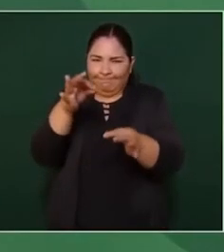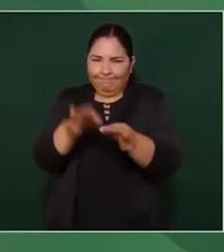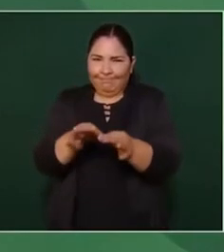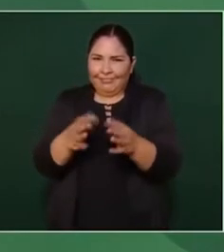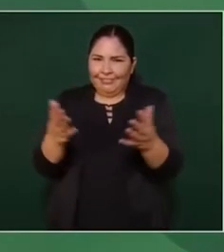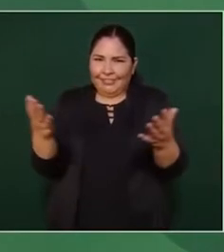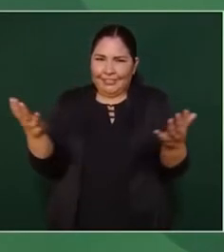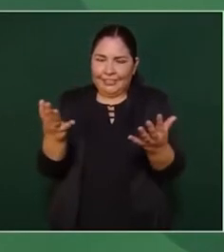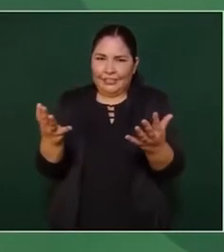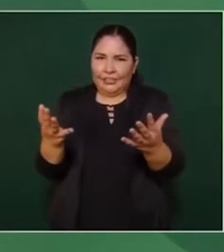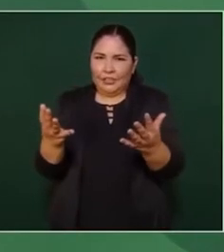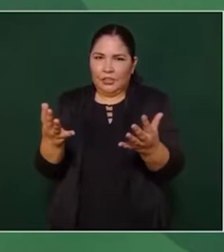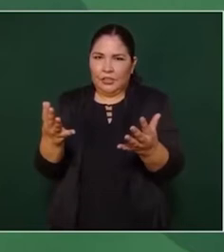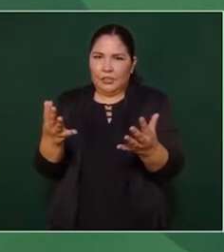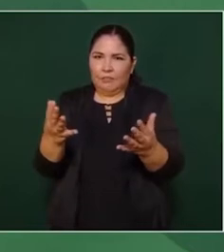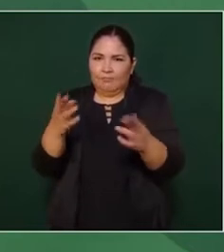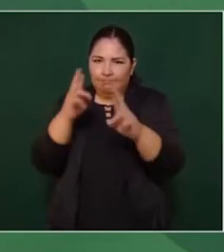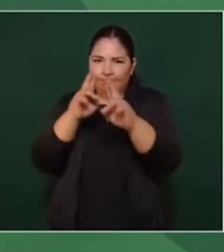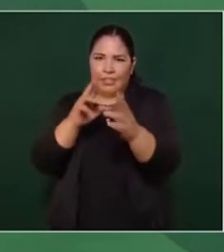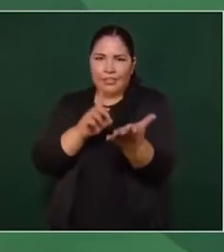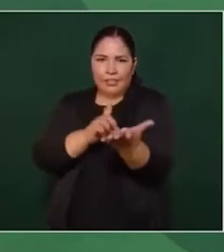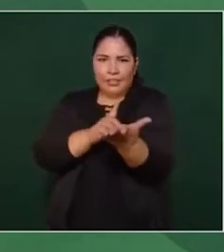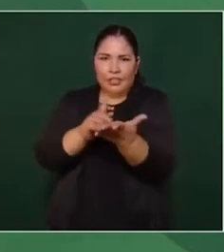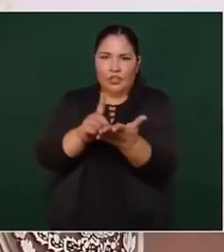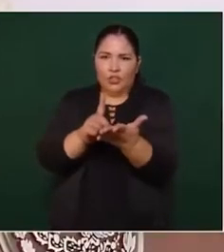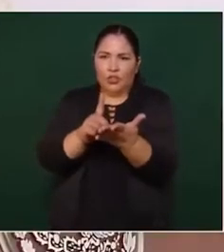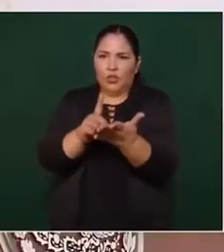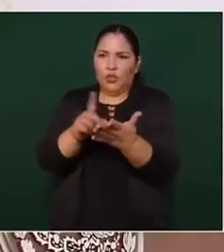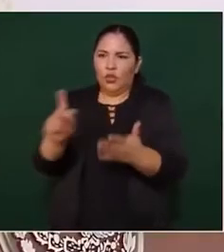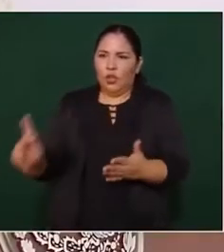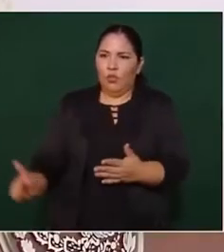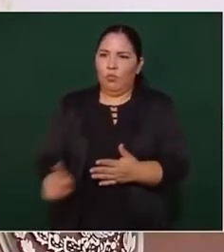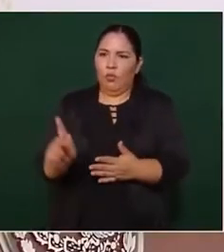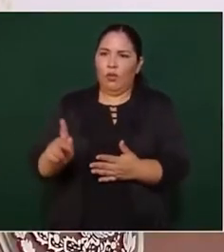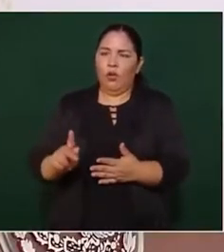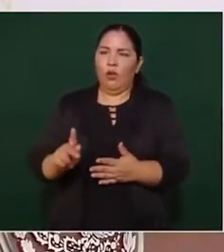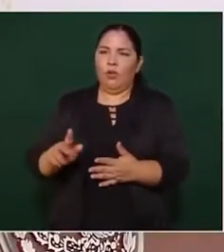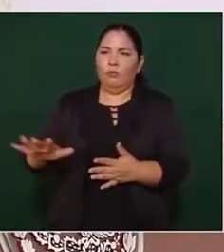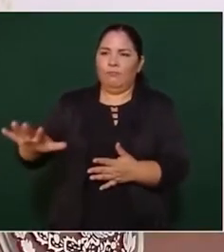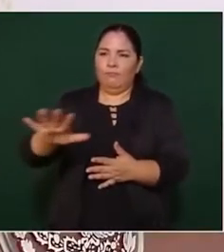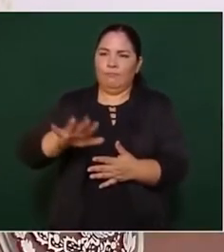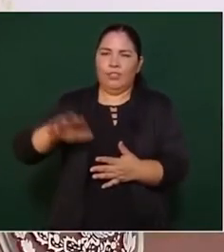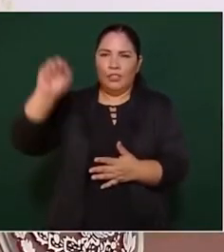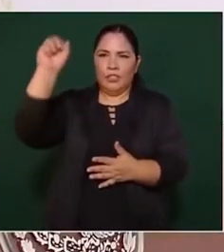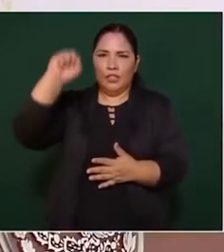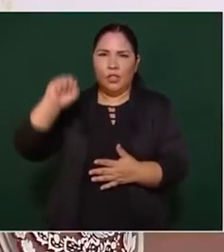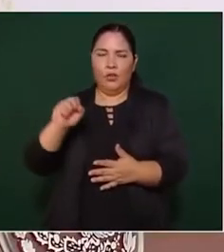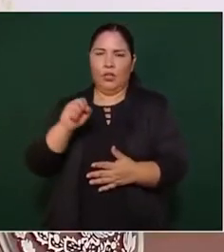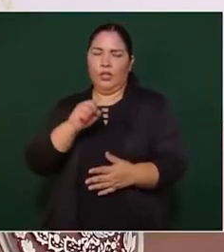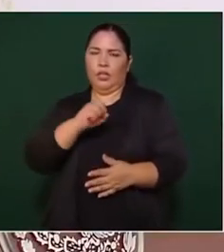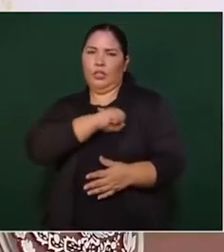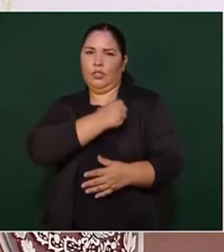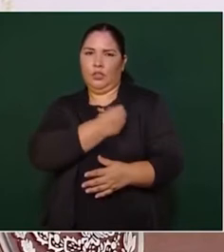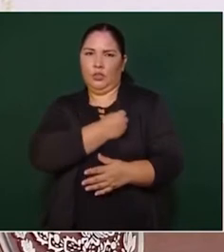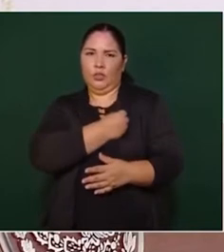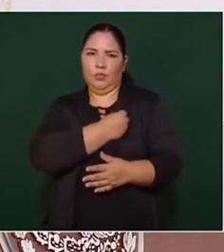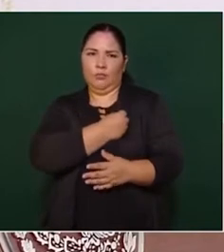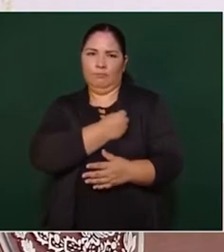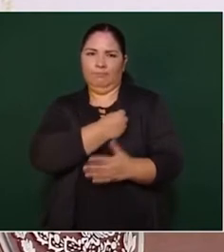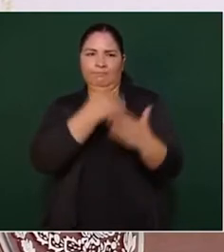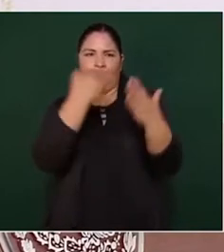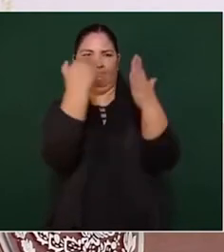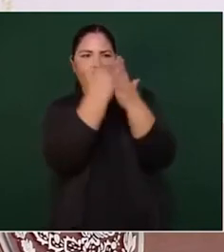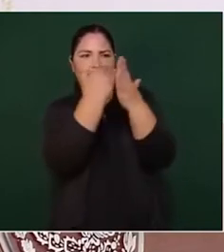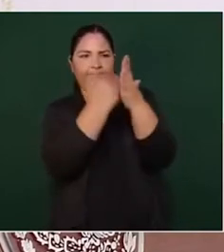el derecho del pueblo de Sinaloa a la salud, como se establece